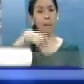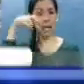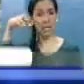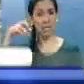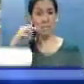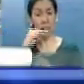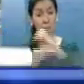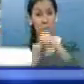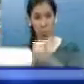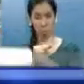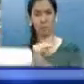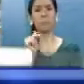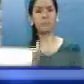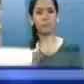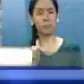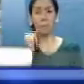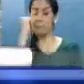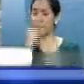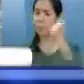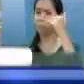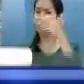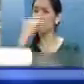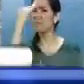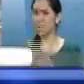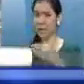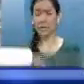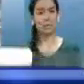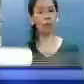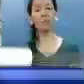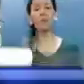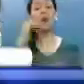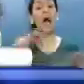mundo. Este evento es la culminación